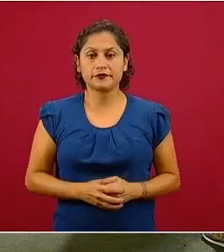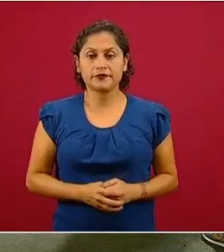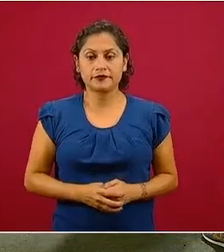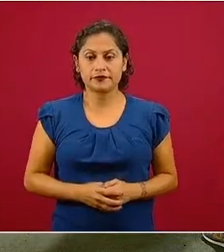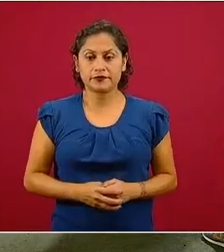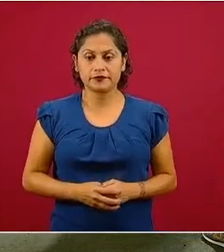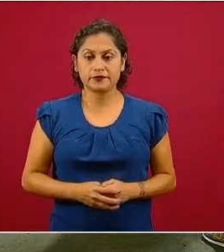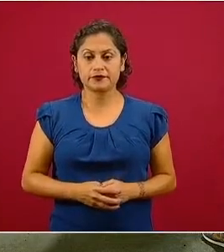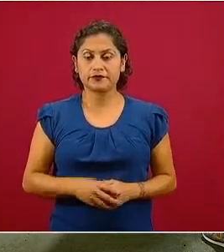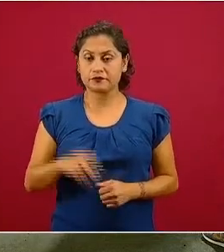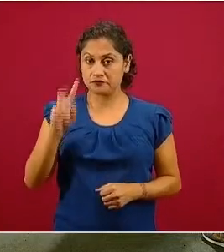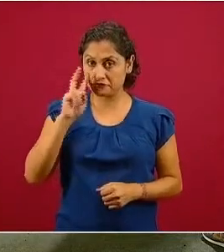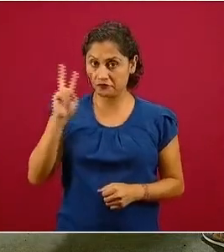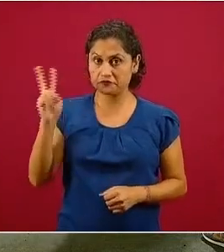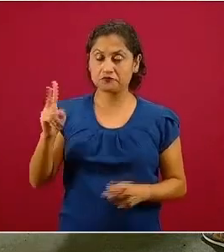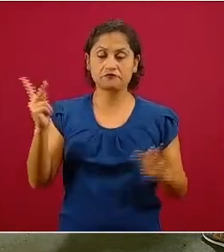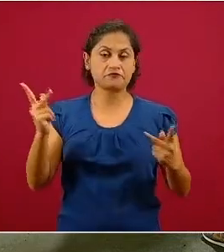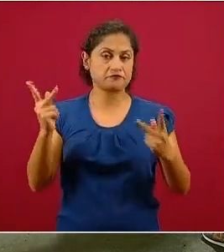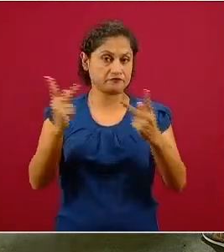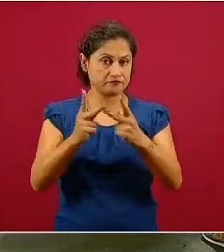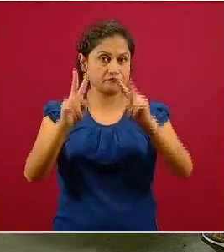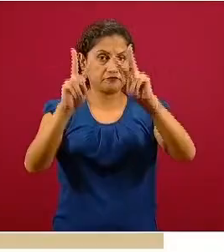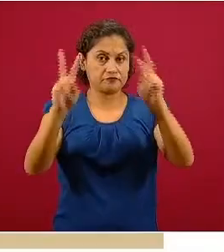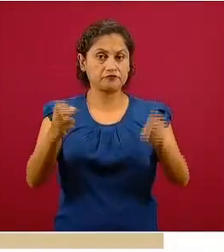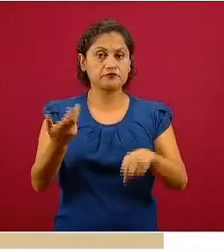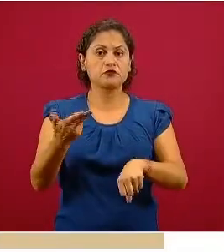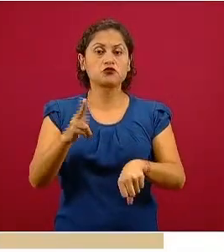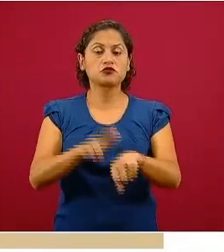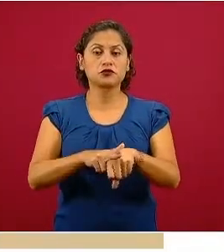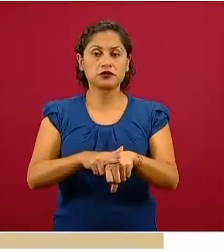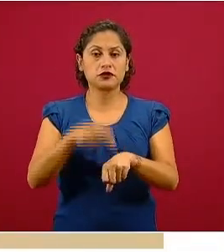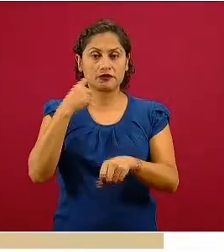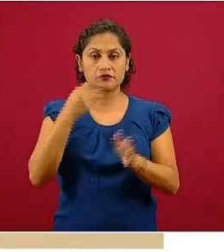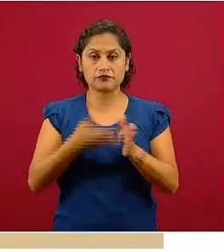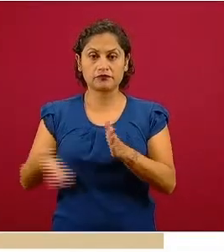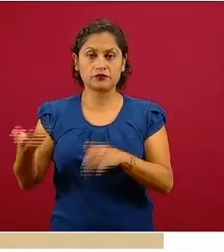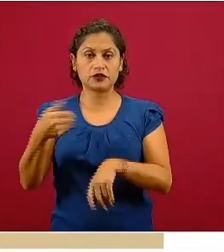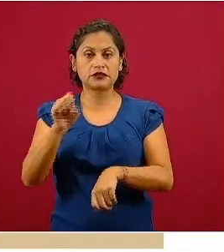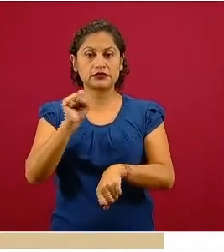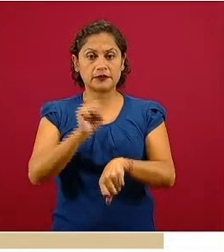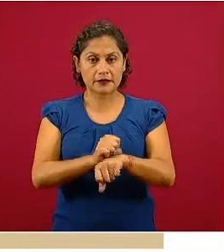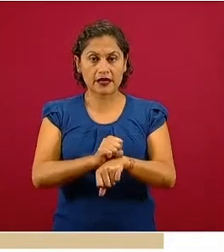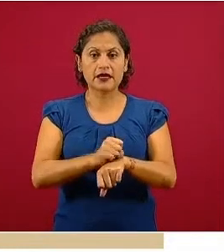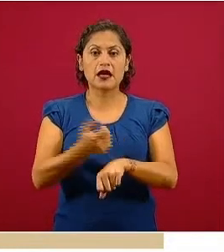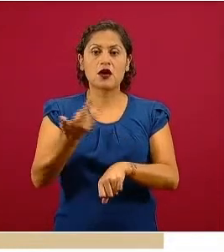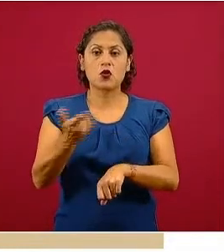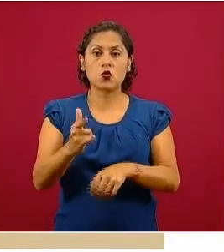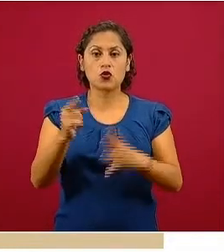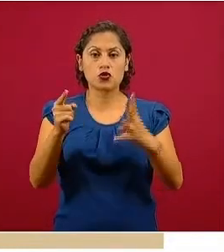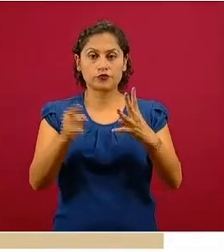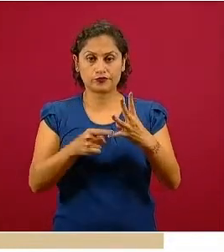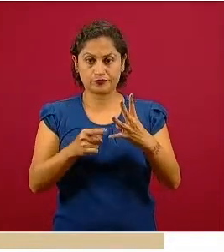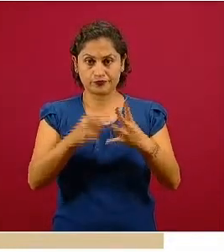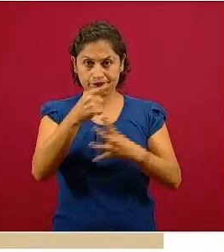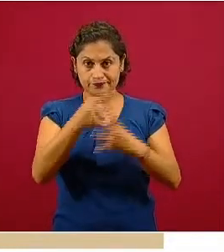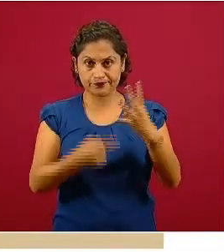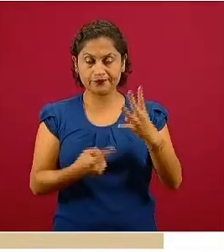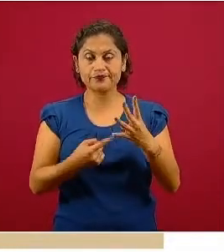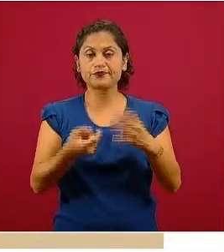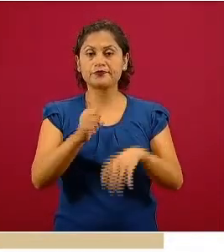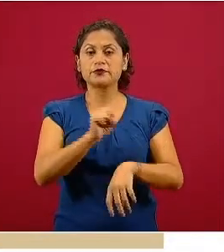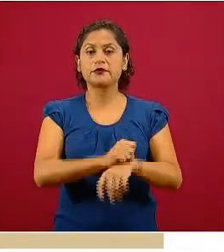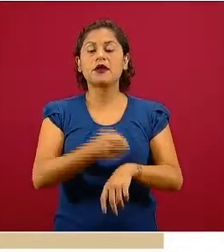Aquí está, también congruente la hospitalización, después de en la tercera semana de julio haber alcanzado el mayor nivel de